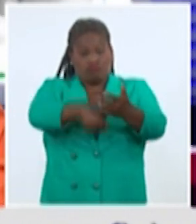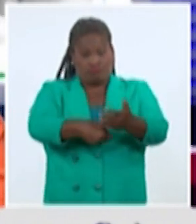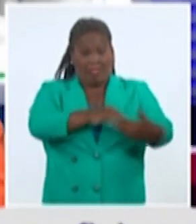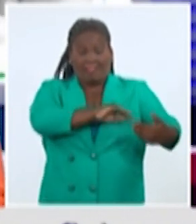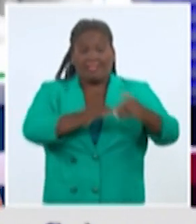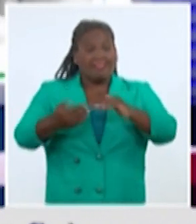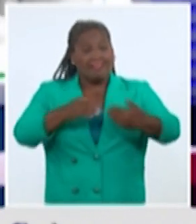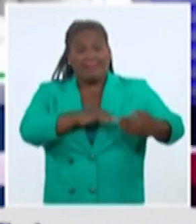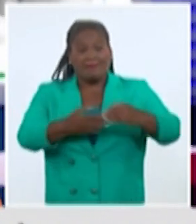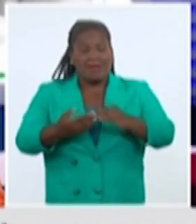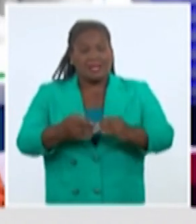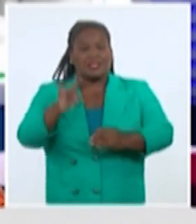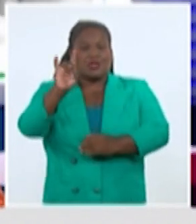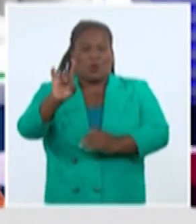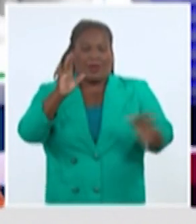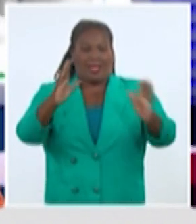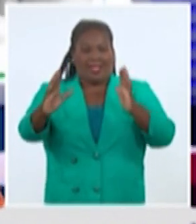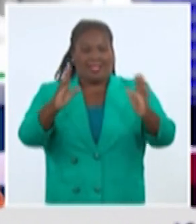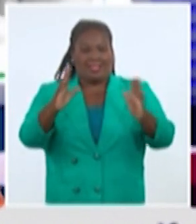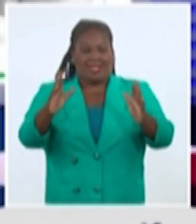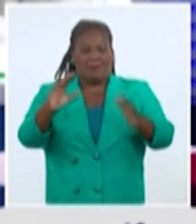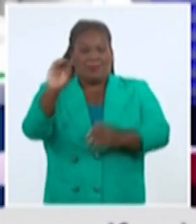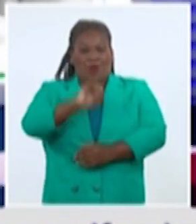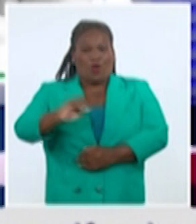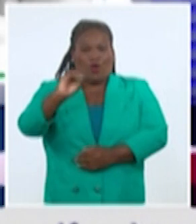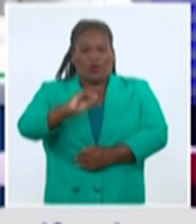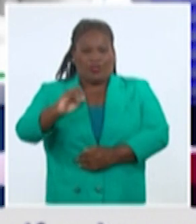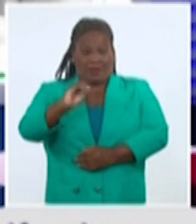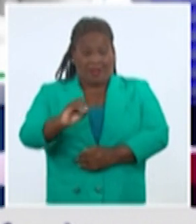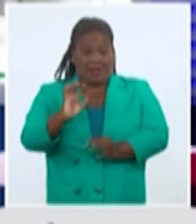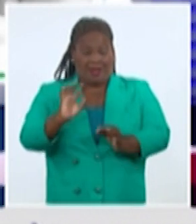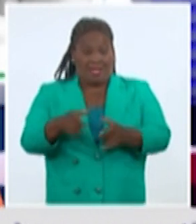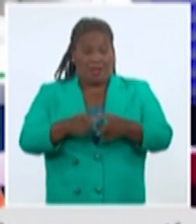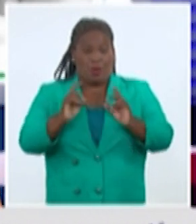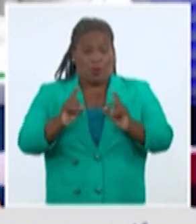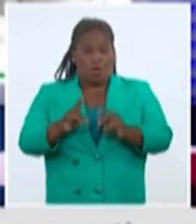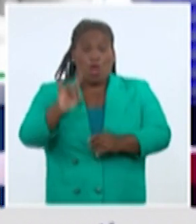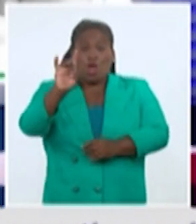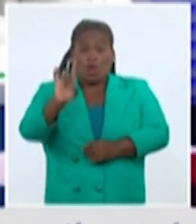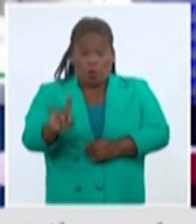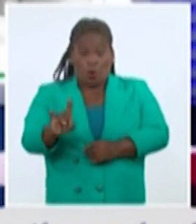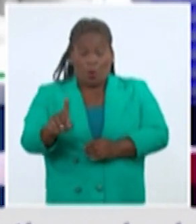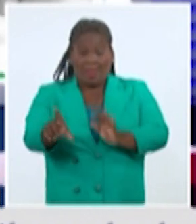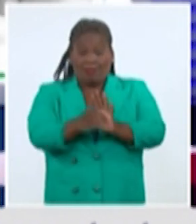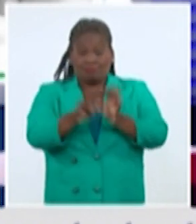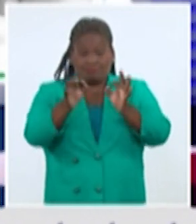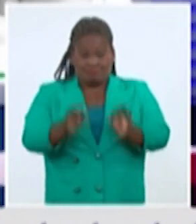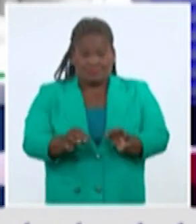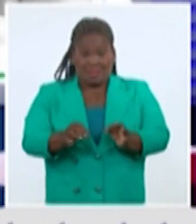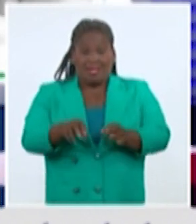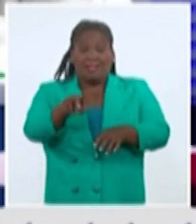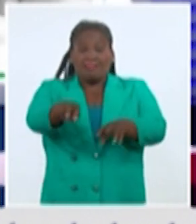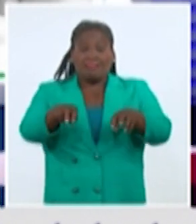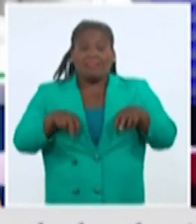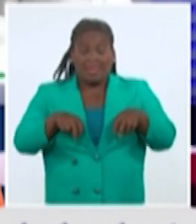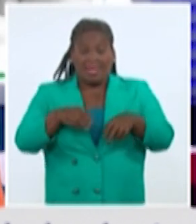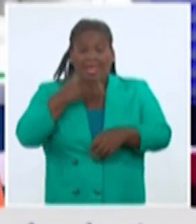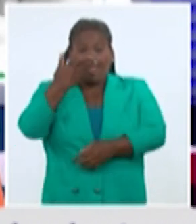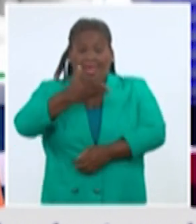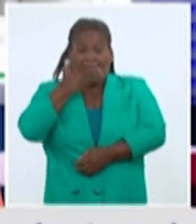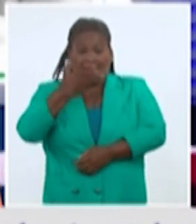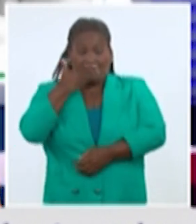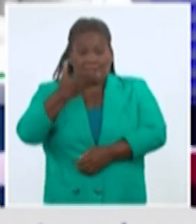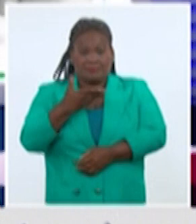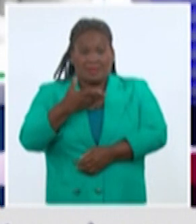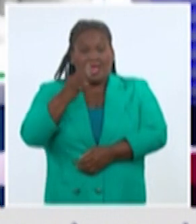correspondientes al 9º periodo ordinario de sesión, a la 9ª legislatura del Parlamento cubano. Ha sido el parte habitual